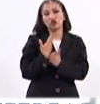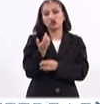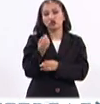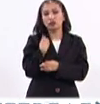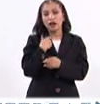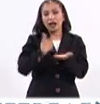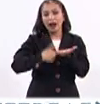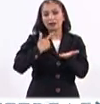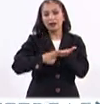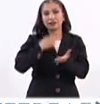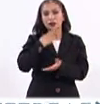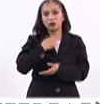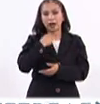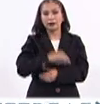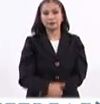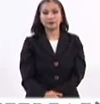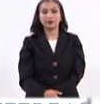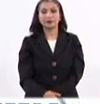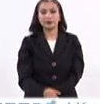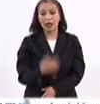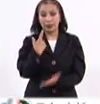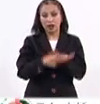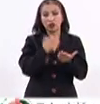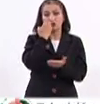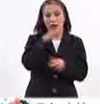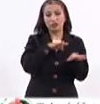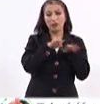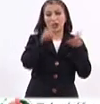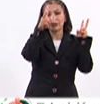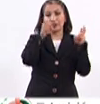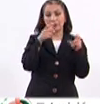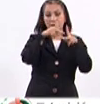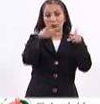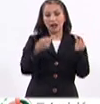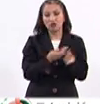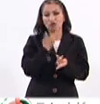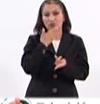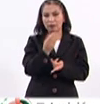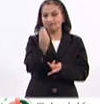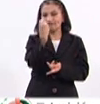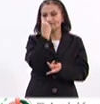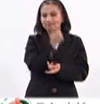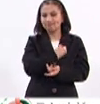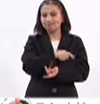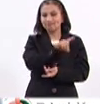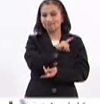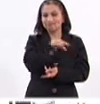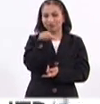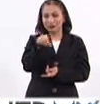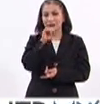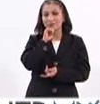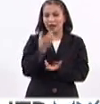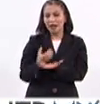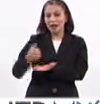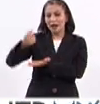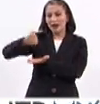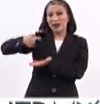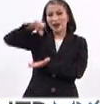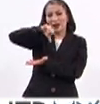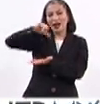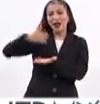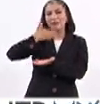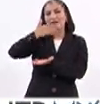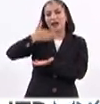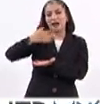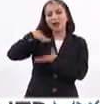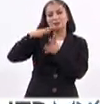total de grasas y azúcares. Dentro de las escuelas se trabaja lo que es el plato del buen comer, donde también está la jarra del buen beber,